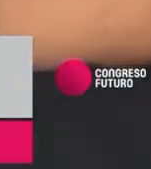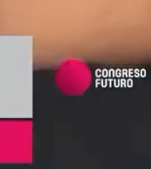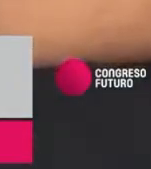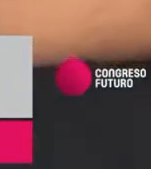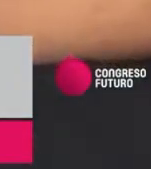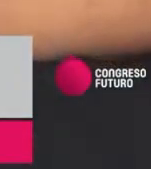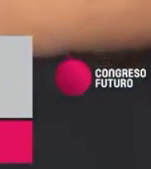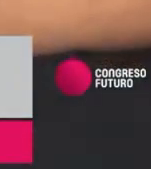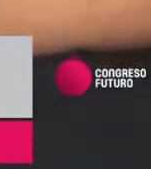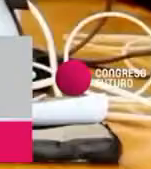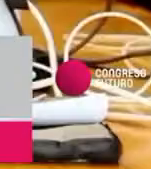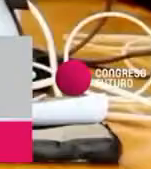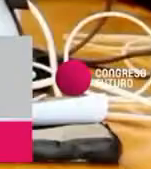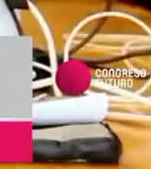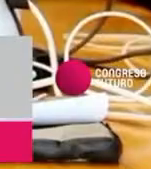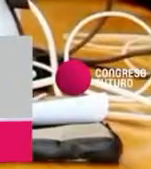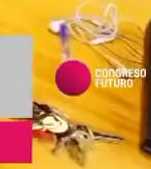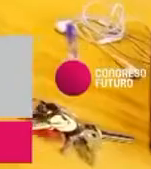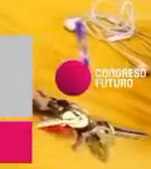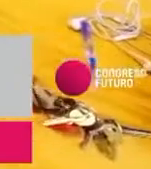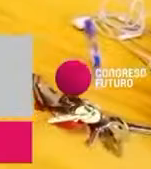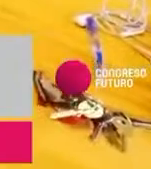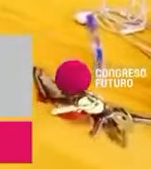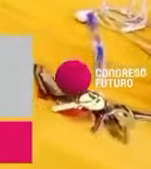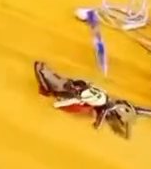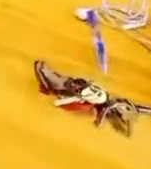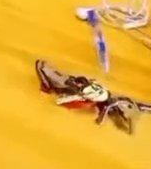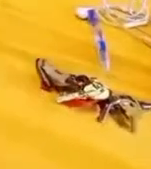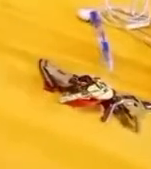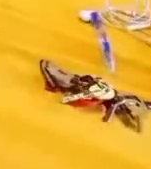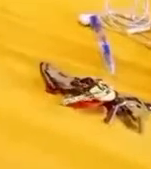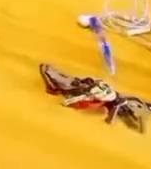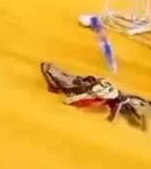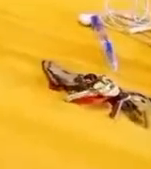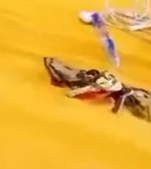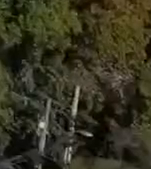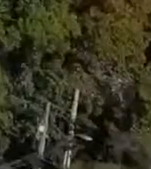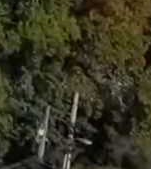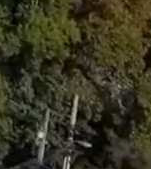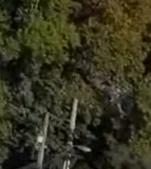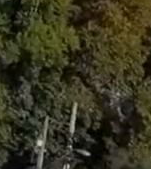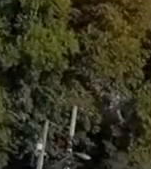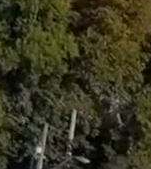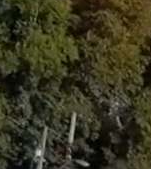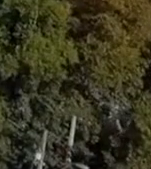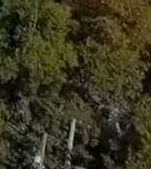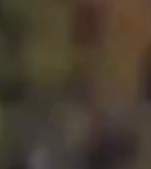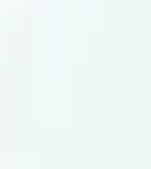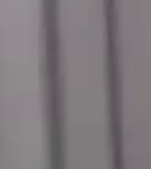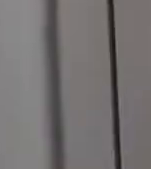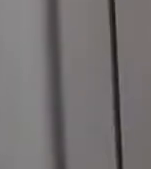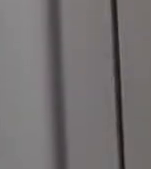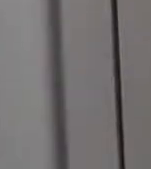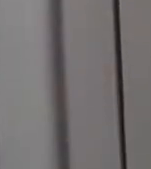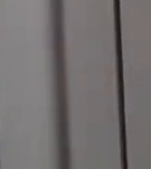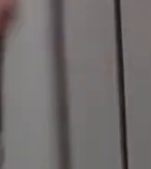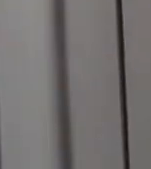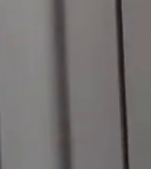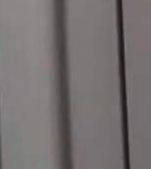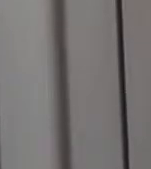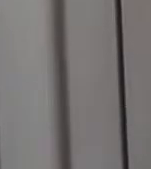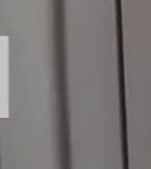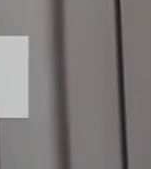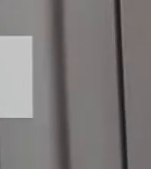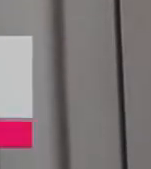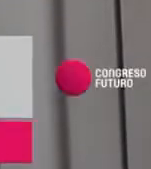colaboración, ejecutar ecosistemas de innovación y la tan necesaria divulgación de la ciencia. La irrupción de las nuevas tecnologías, la